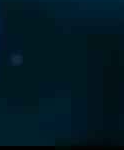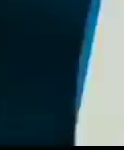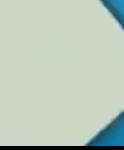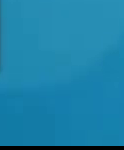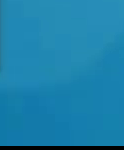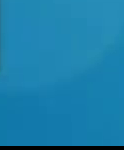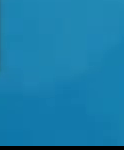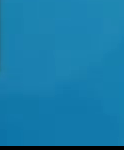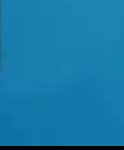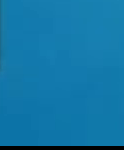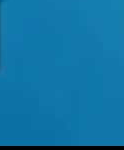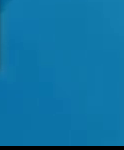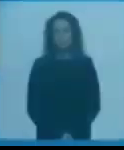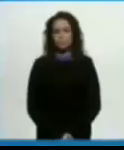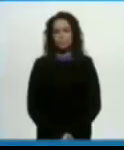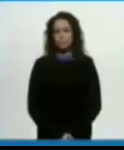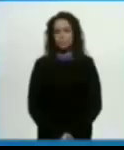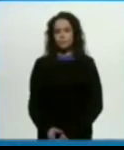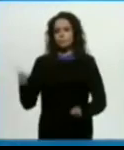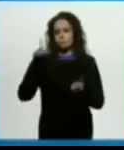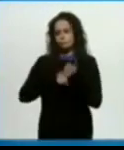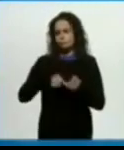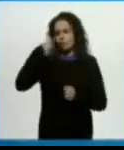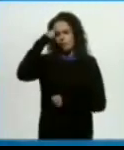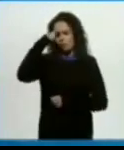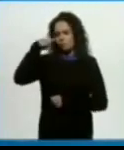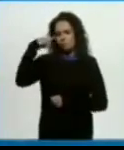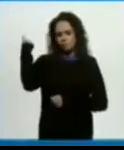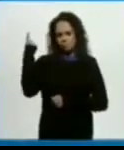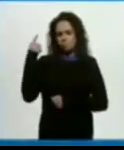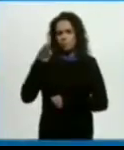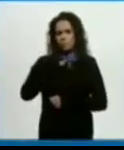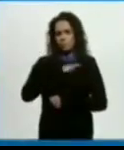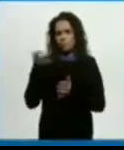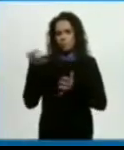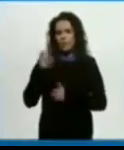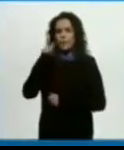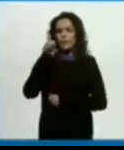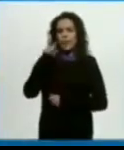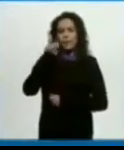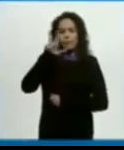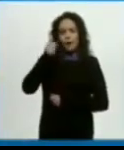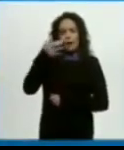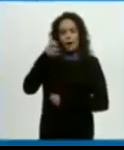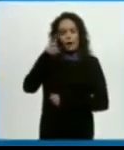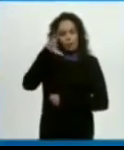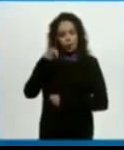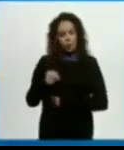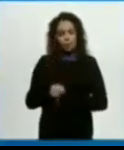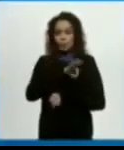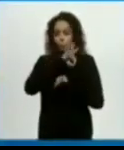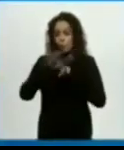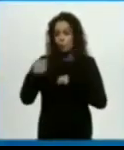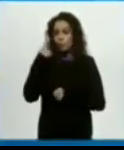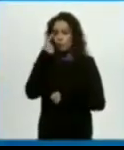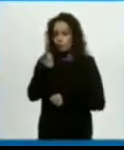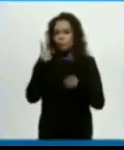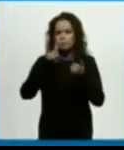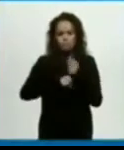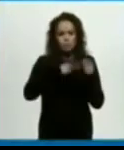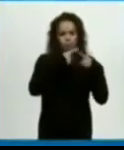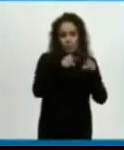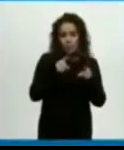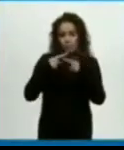Vamos a trabajar un tetraedro y al final veremos si existe alguna diferencia